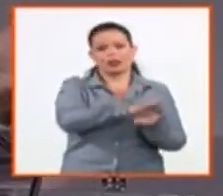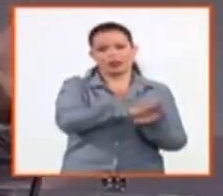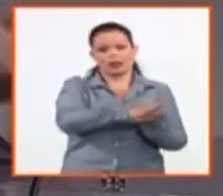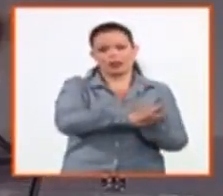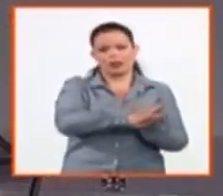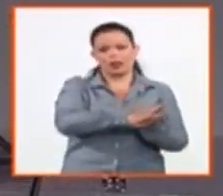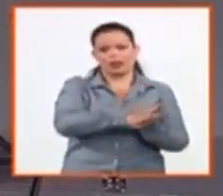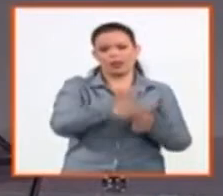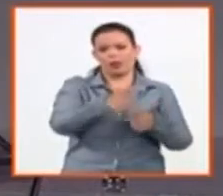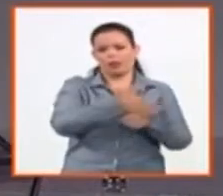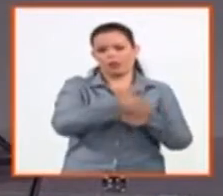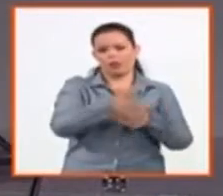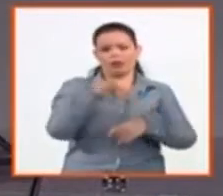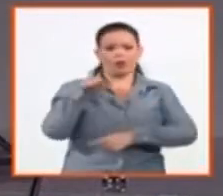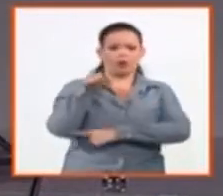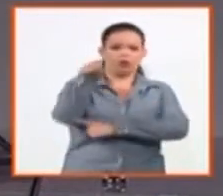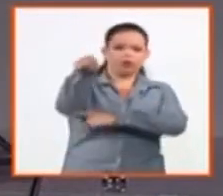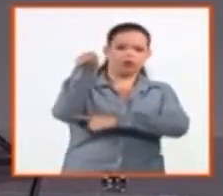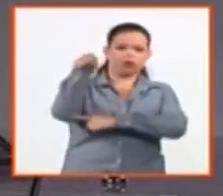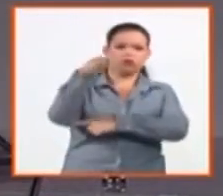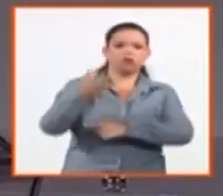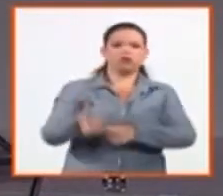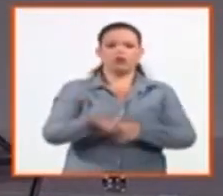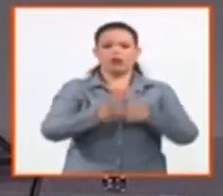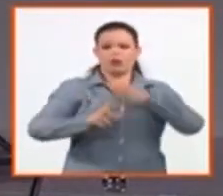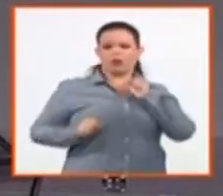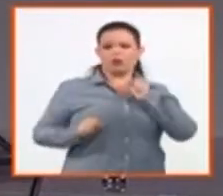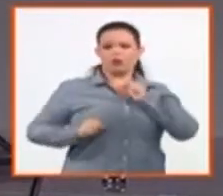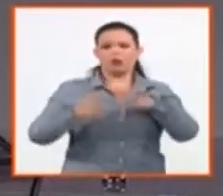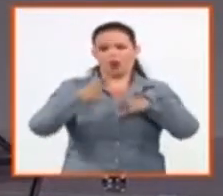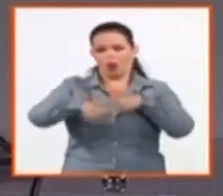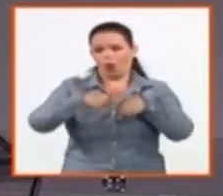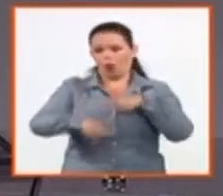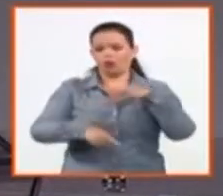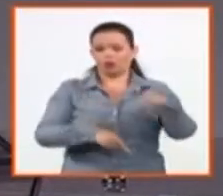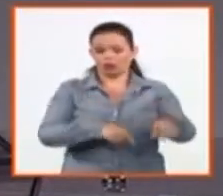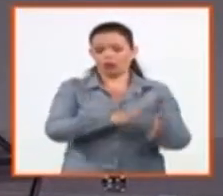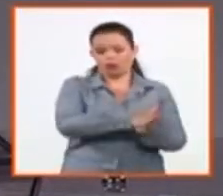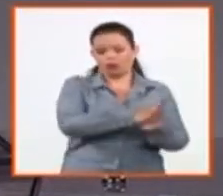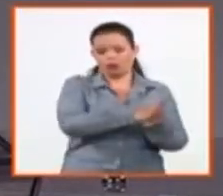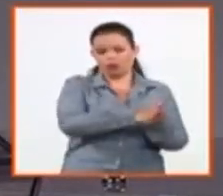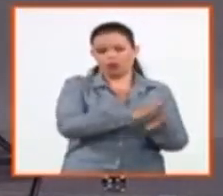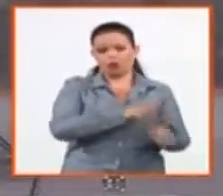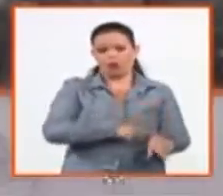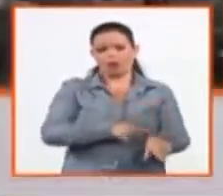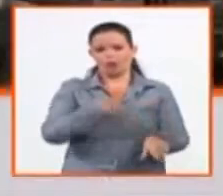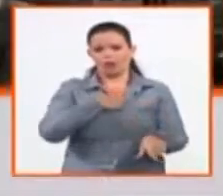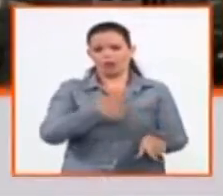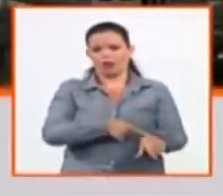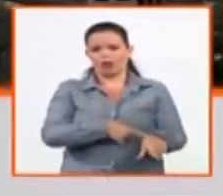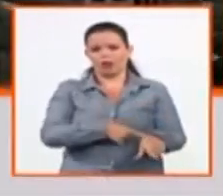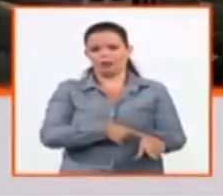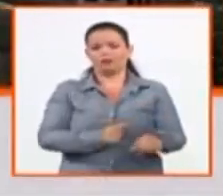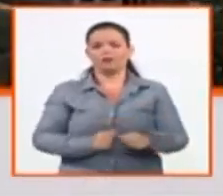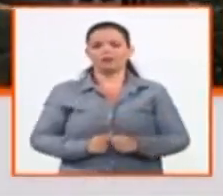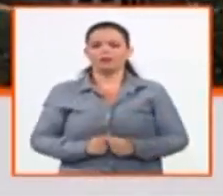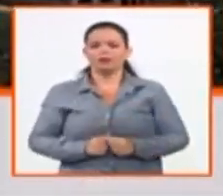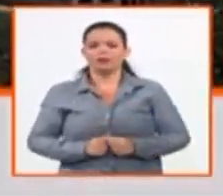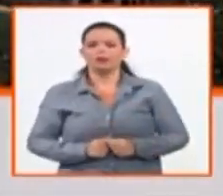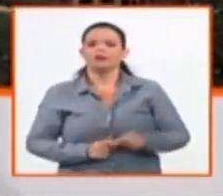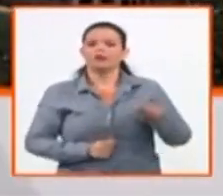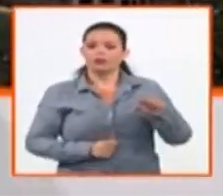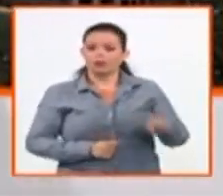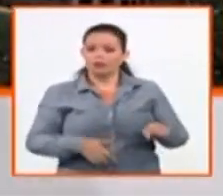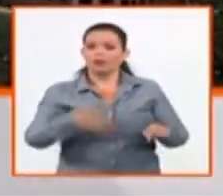los... Tienen personal, una parte del ejército antiguo acá no se incorporó al movimiento talibán, y esa gente tiene una